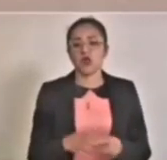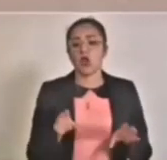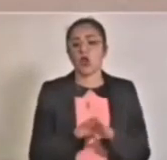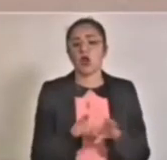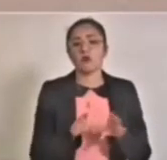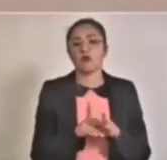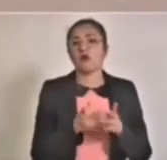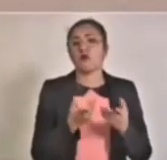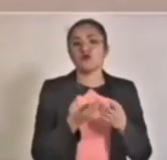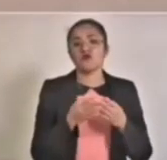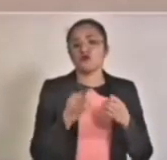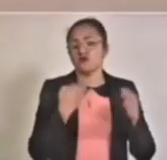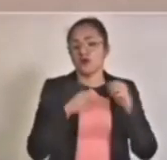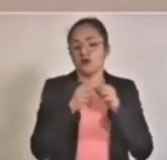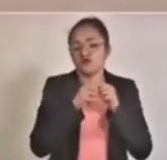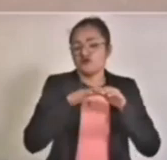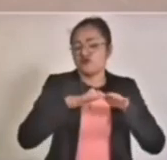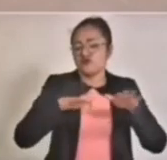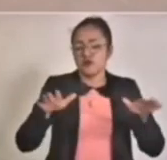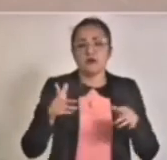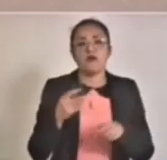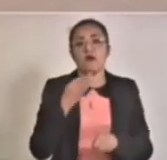ola,